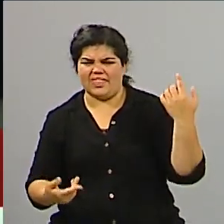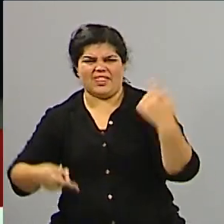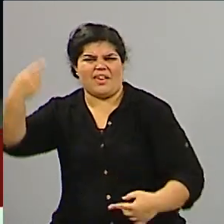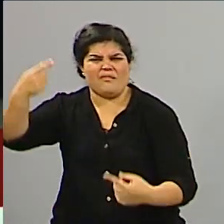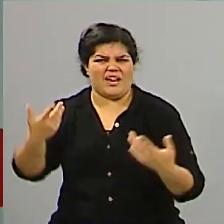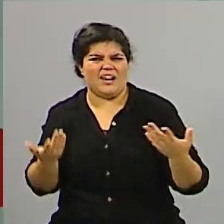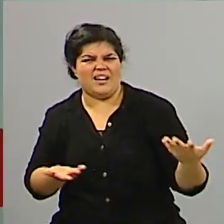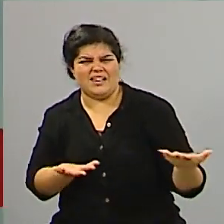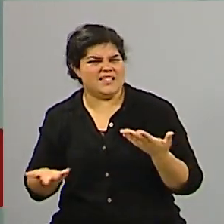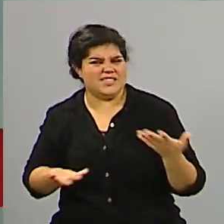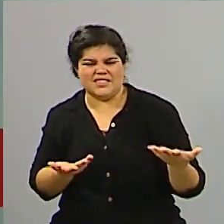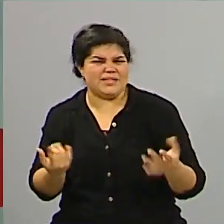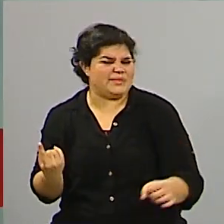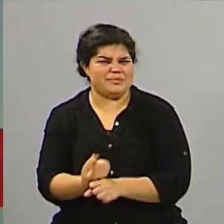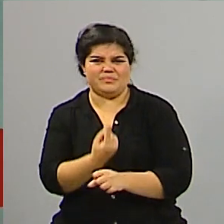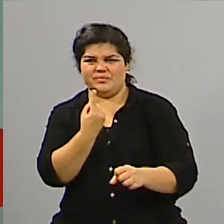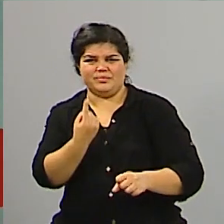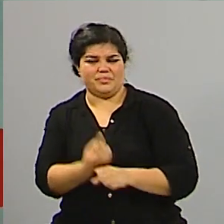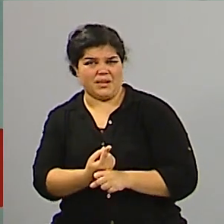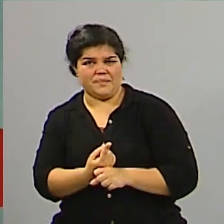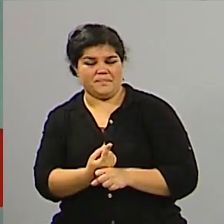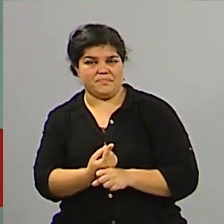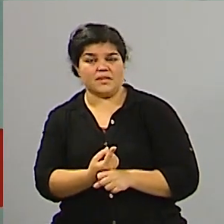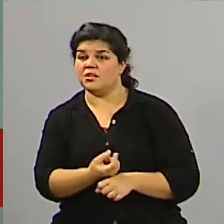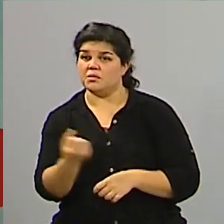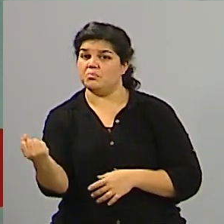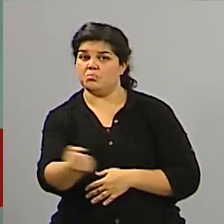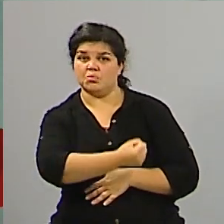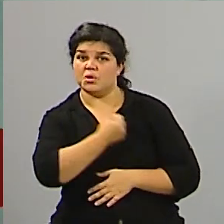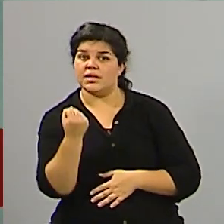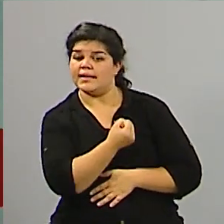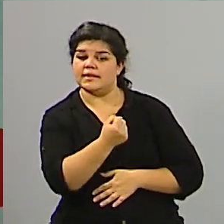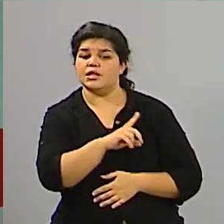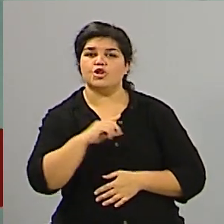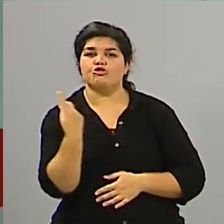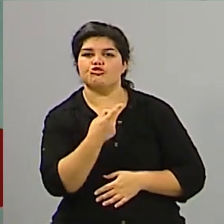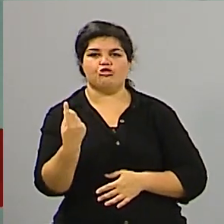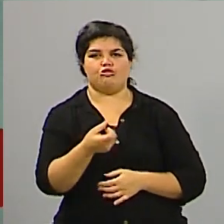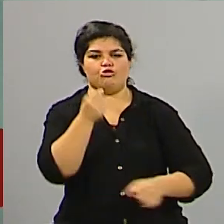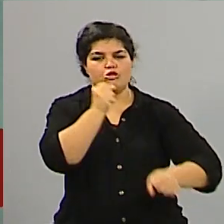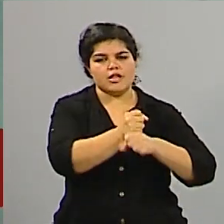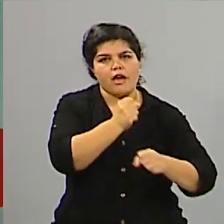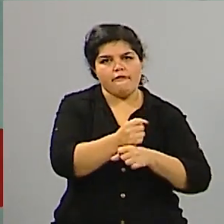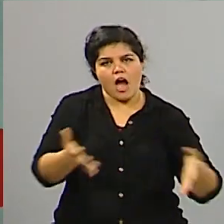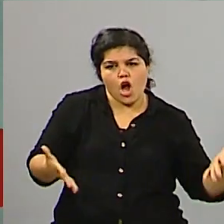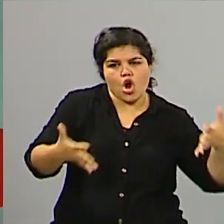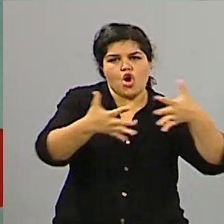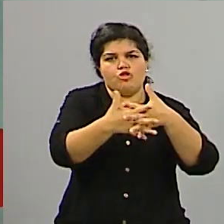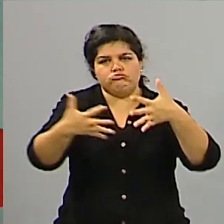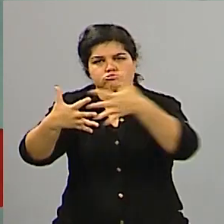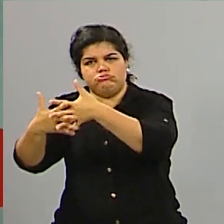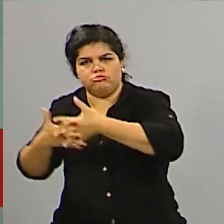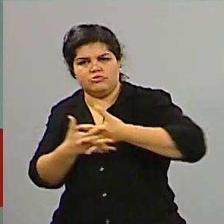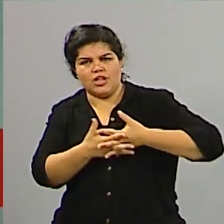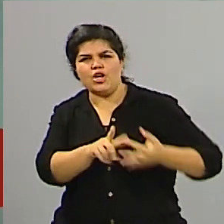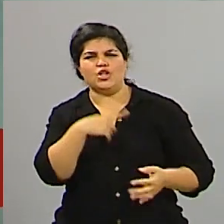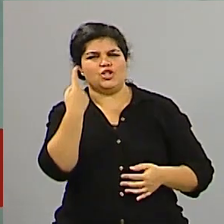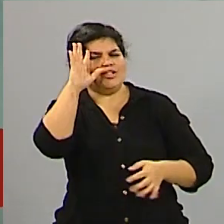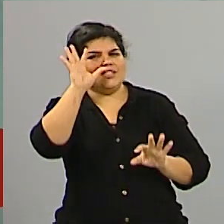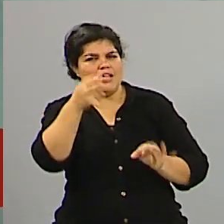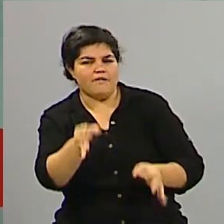edad. Carlos, el tema habitacional es un tema recurrente, ¿no? Cada precandidato que se ha sentado también ahí en ese